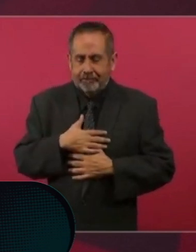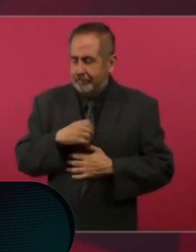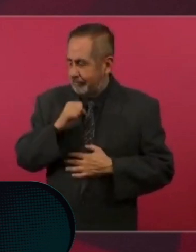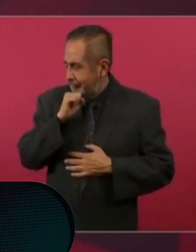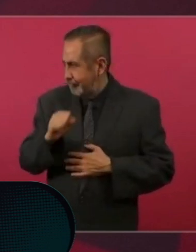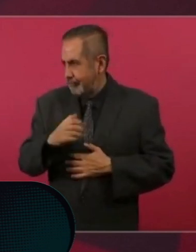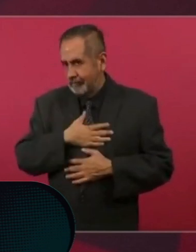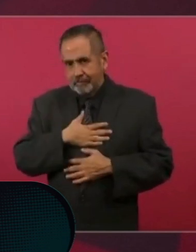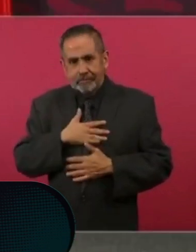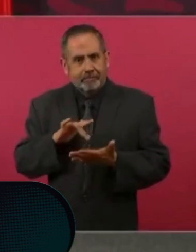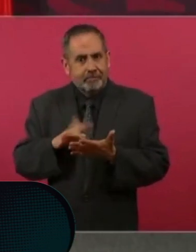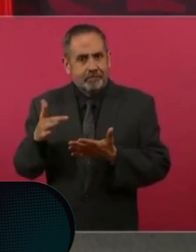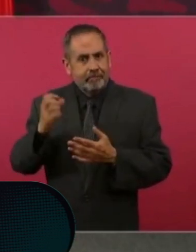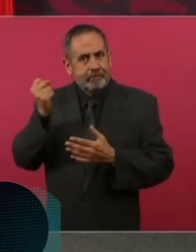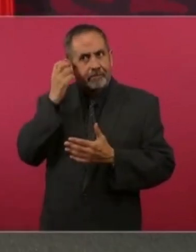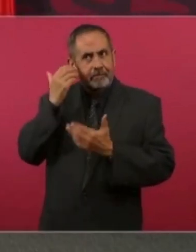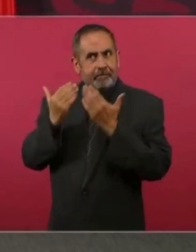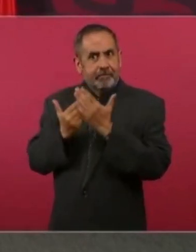rayamos.